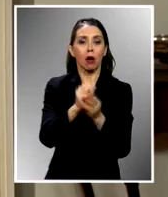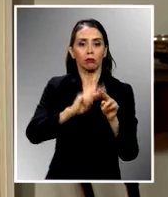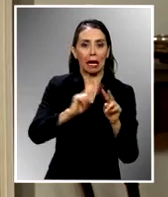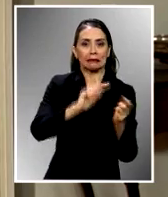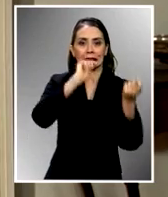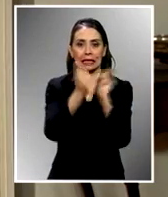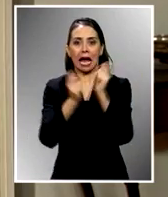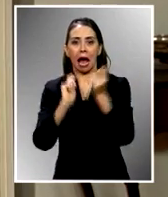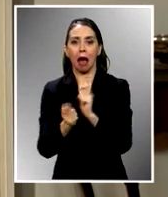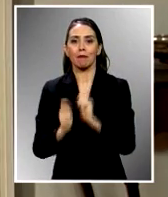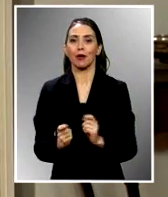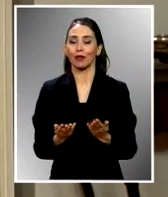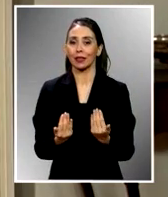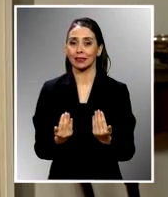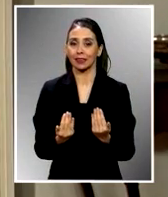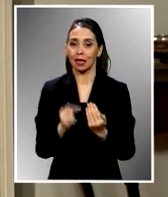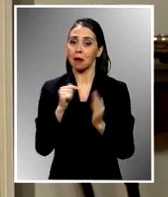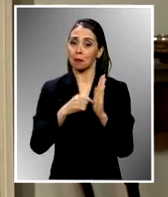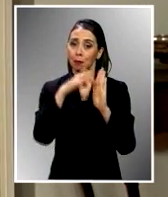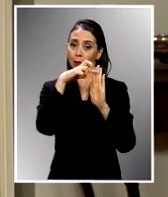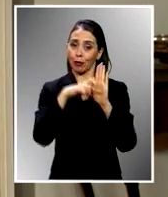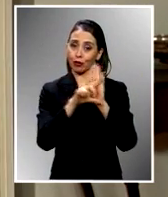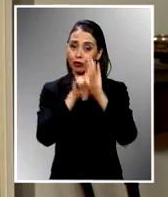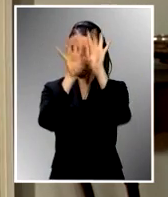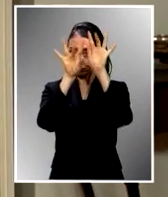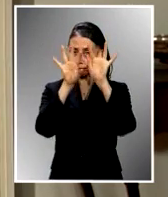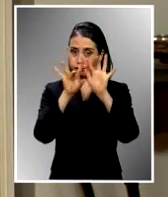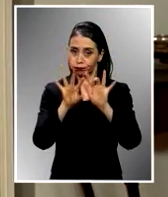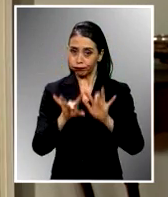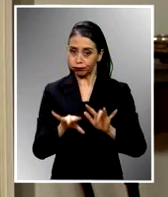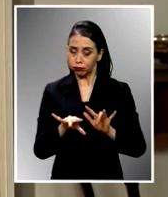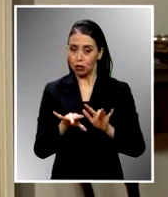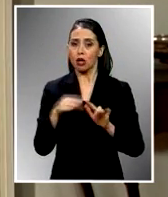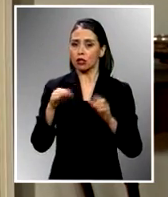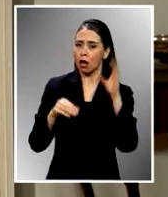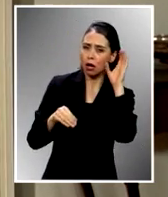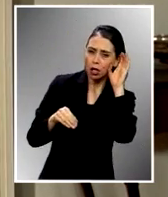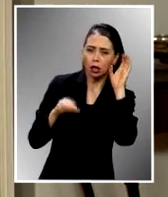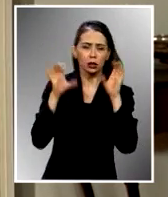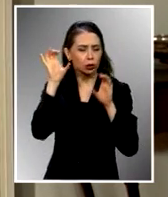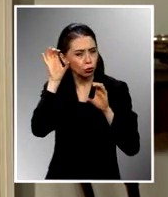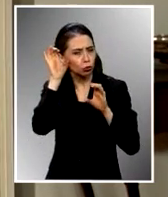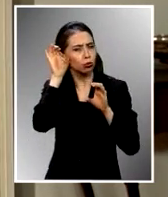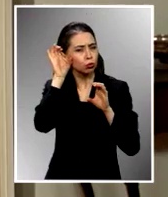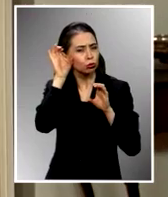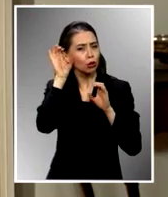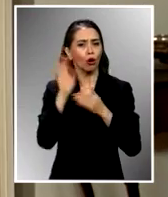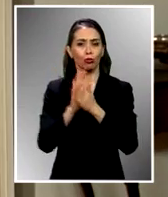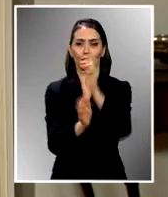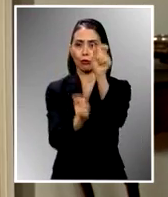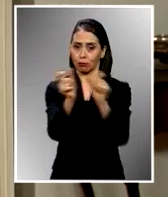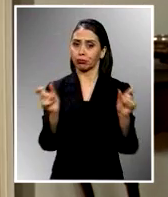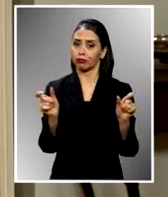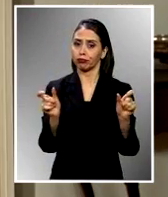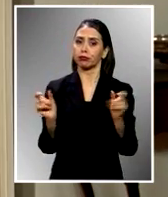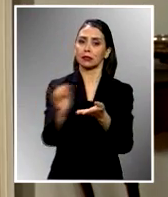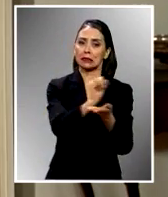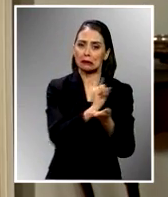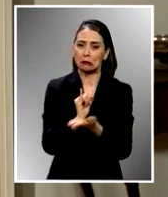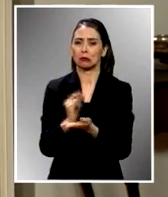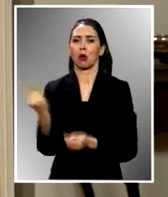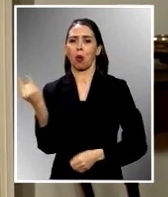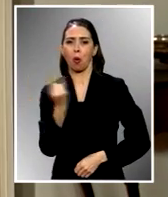se requieren en la elaboración de este proyecto de ley hemos escuchado con mucha atención a todos los involucrados